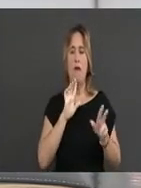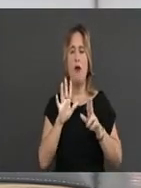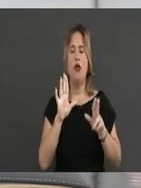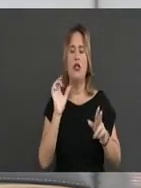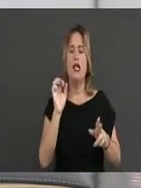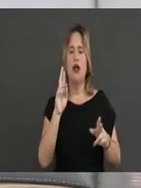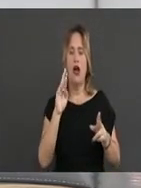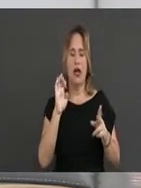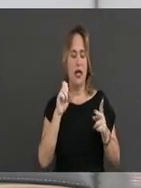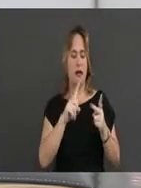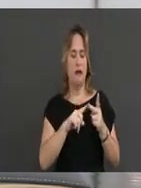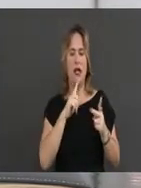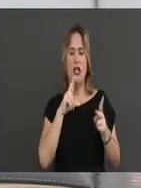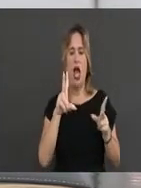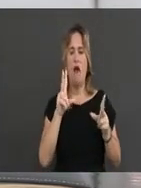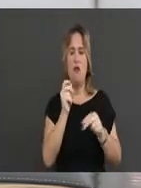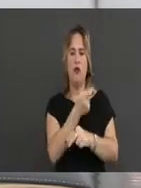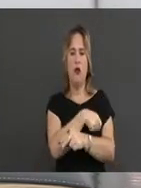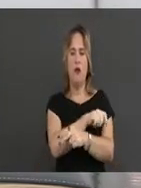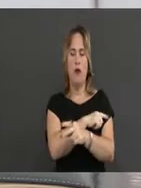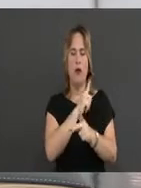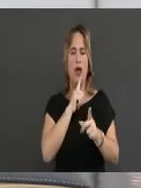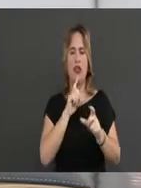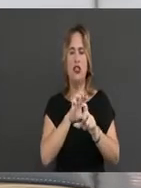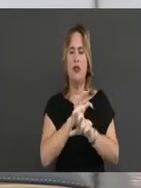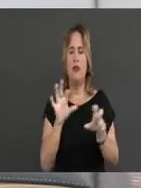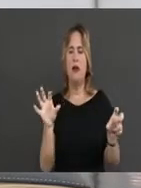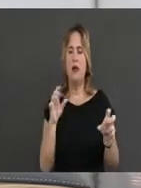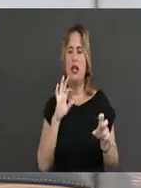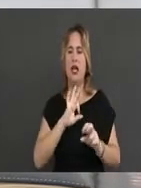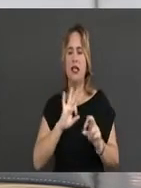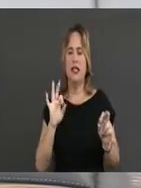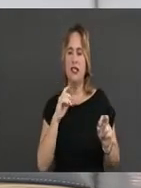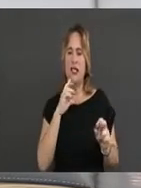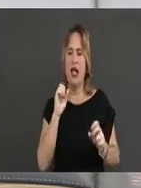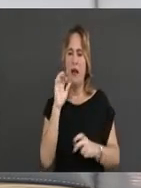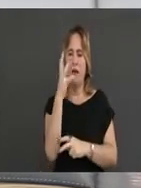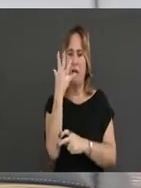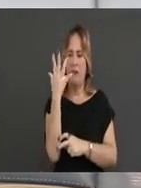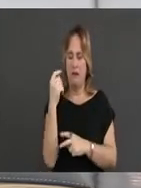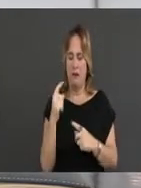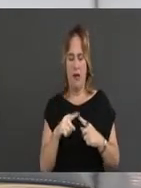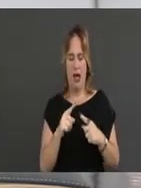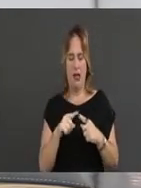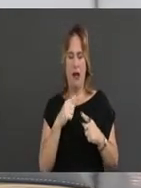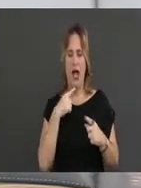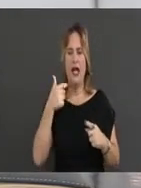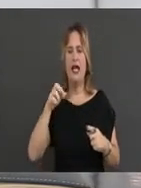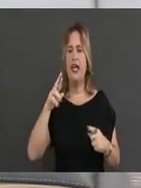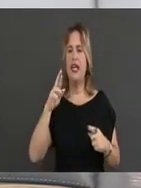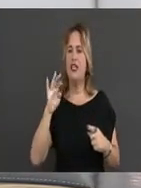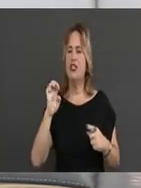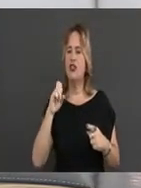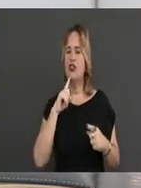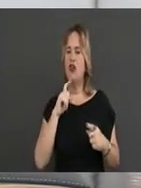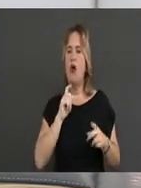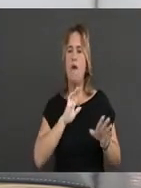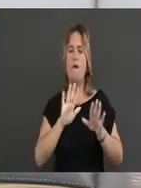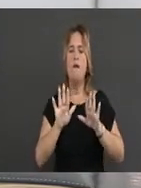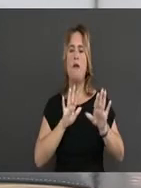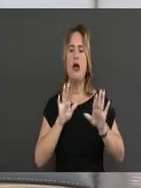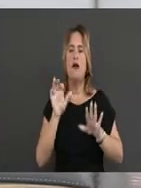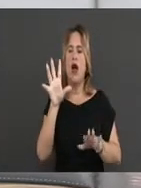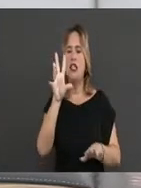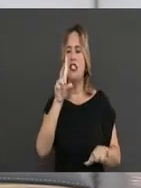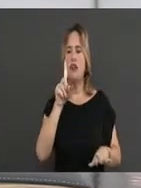Bárcena, Bodega Pueblo Nuevo, Supermercado El Cristal, Bodega El Palmar, Bodega Jesús Menéndez, Mercado Ideal